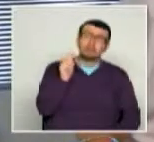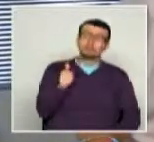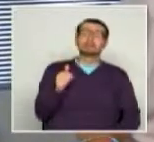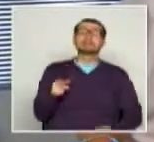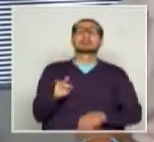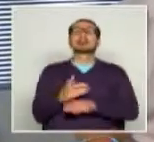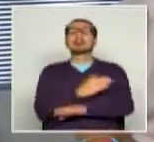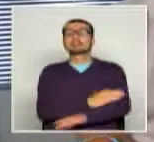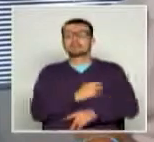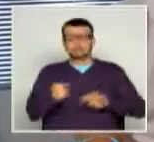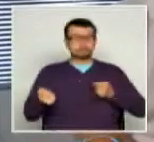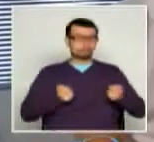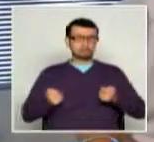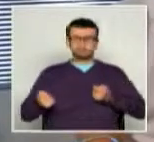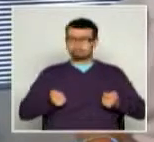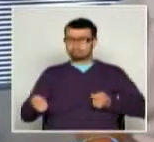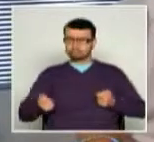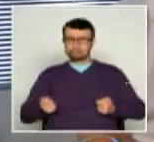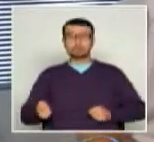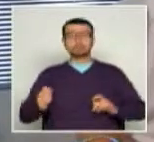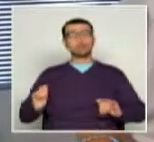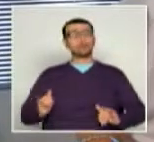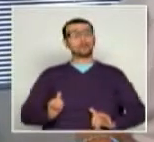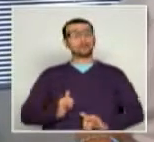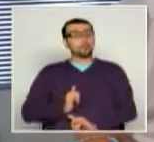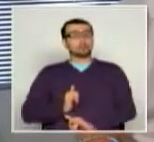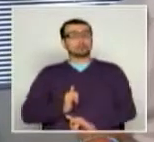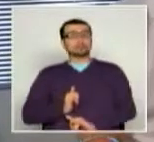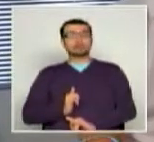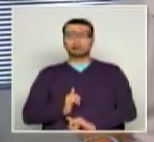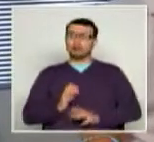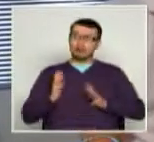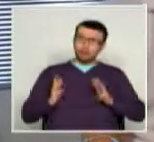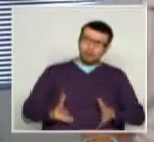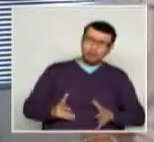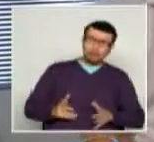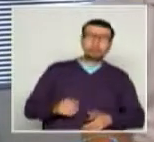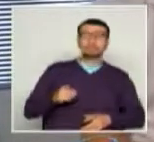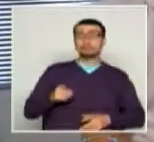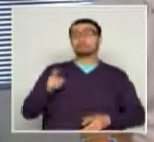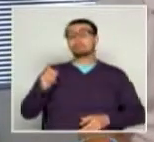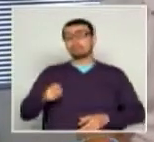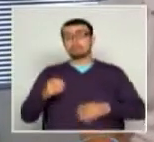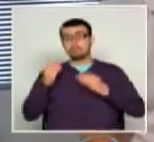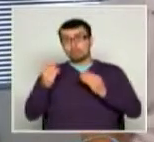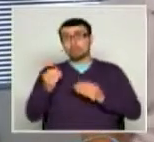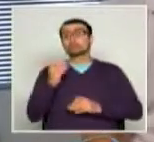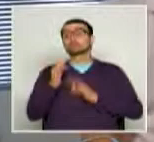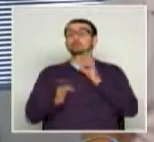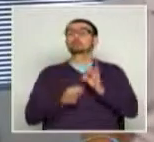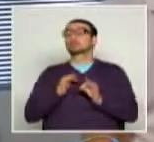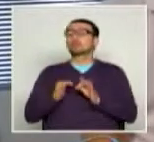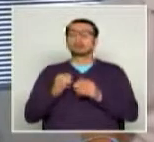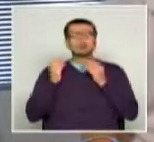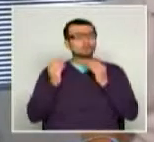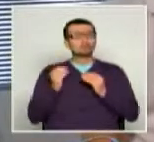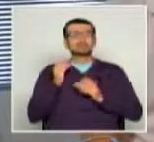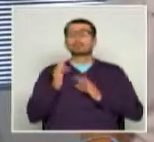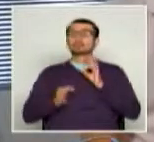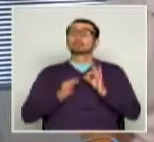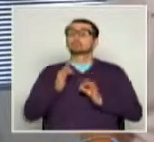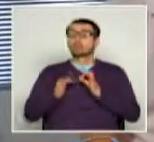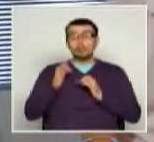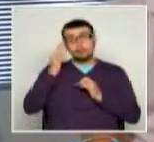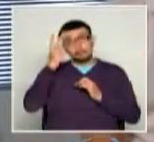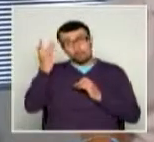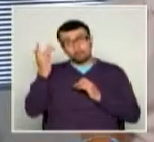haciendo tratamientos adelgazantes. En esto hay que tener mucho cuidado, pero demasiado cuidado, porque